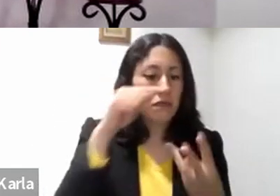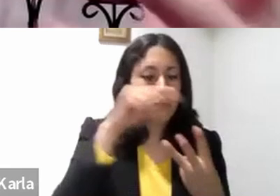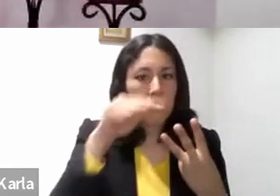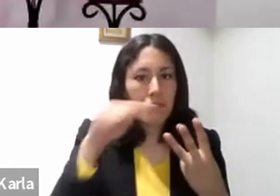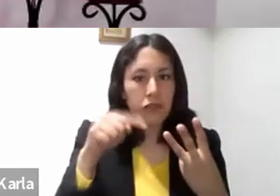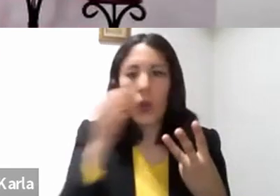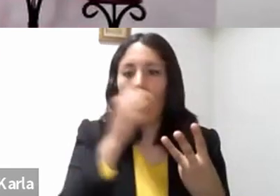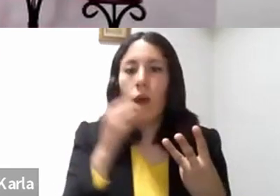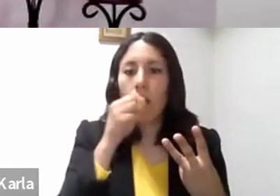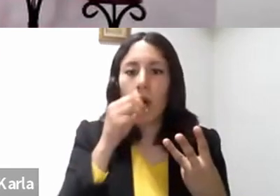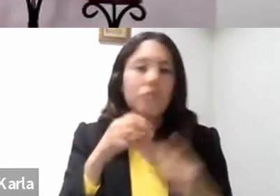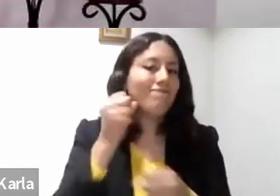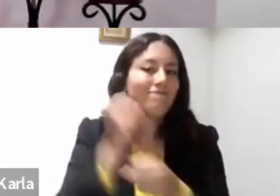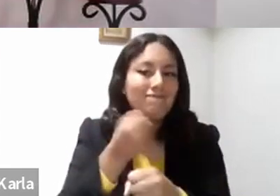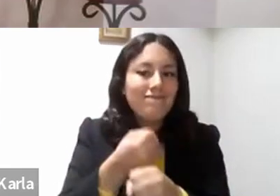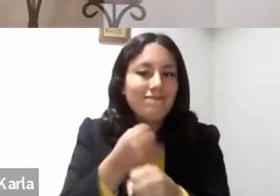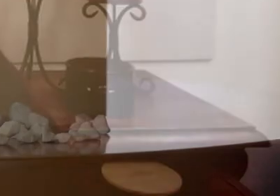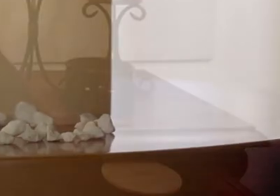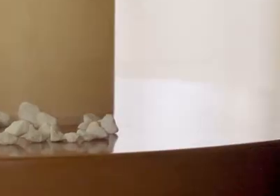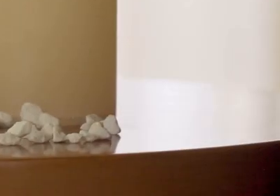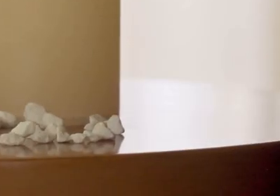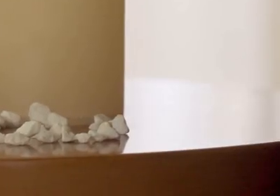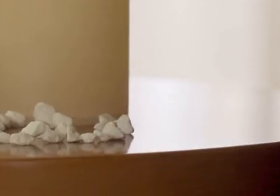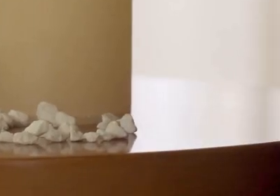bueno algo práctico que podamos ir usando